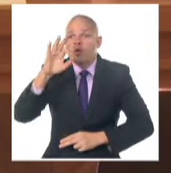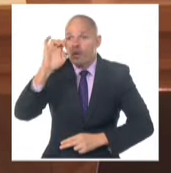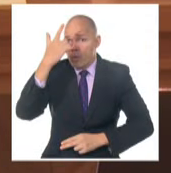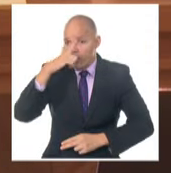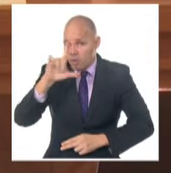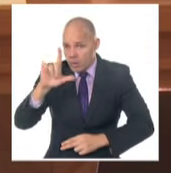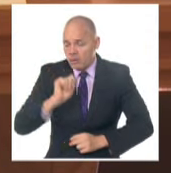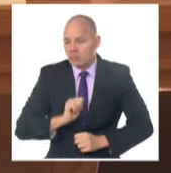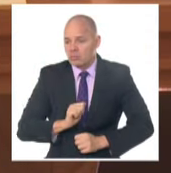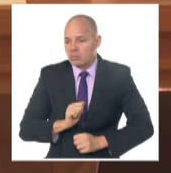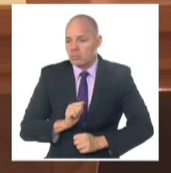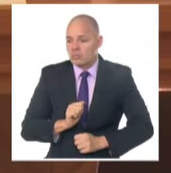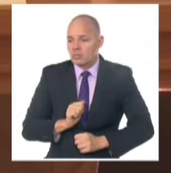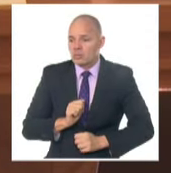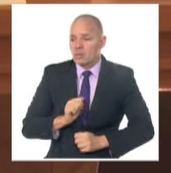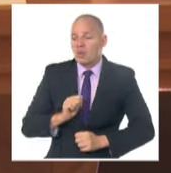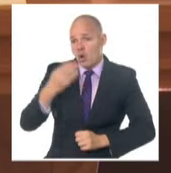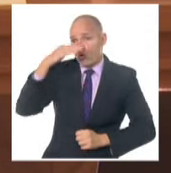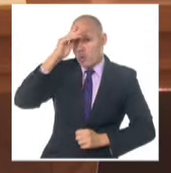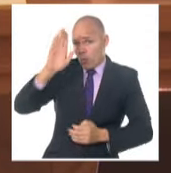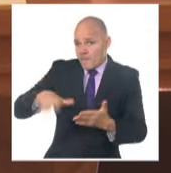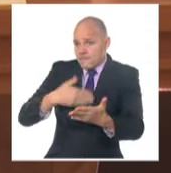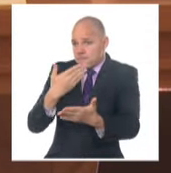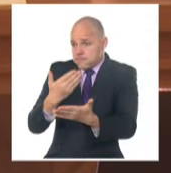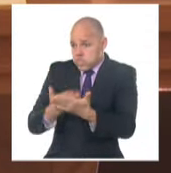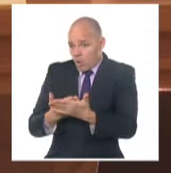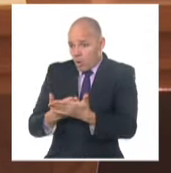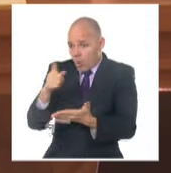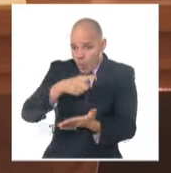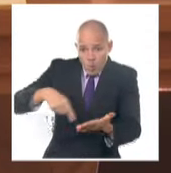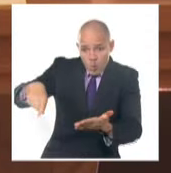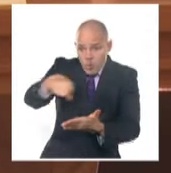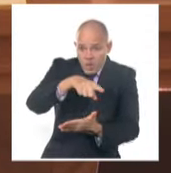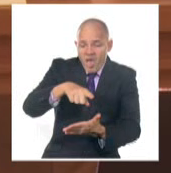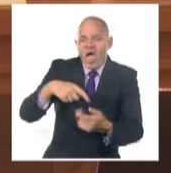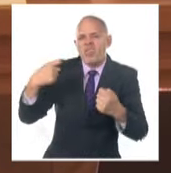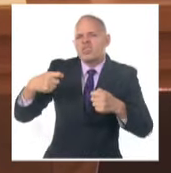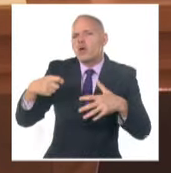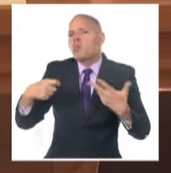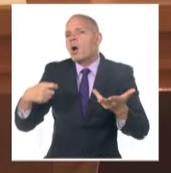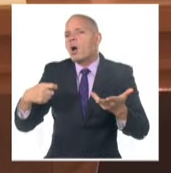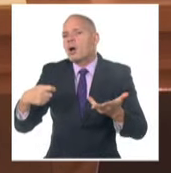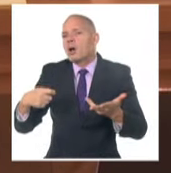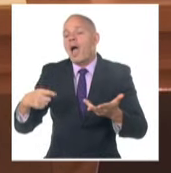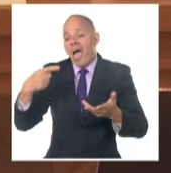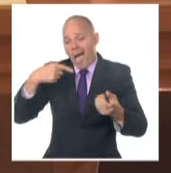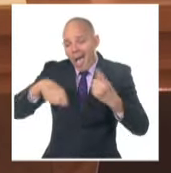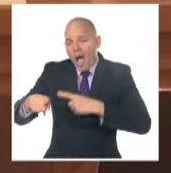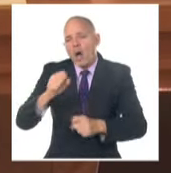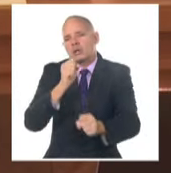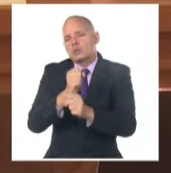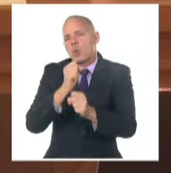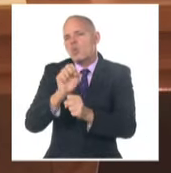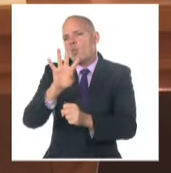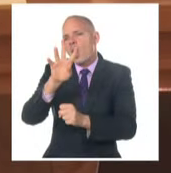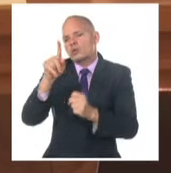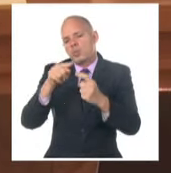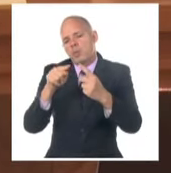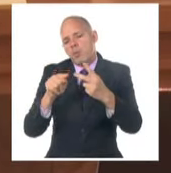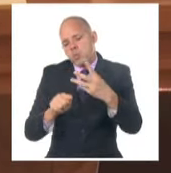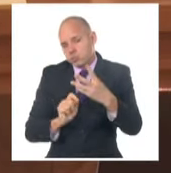pueblo palestino, emprenda sin demora las siguientes cuatro acciones prácticas